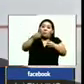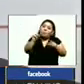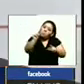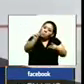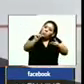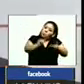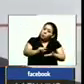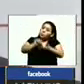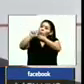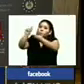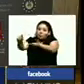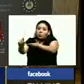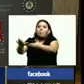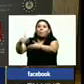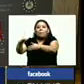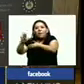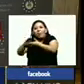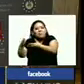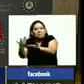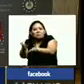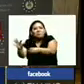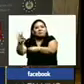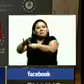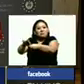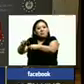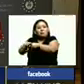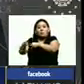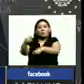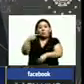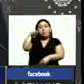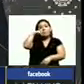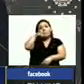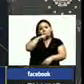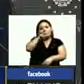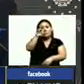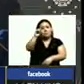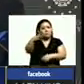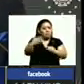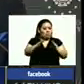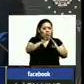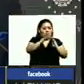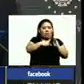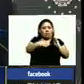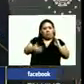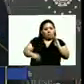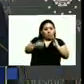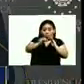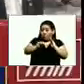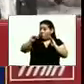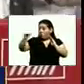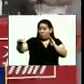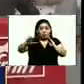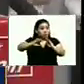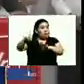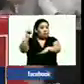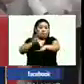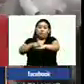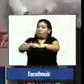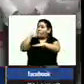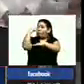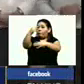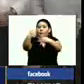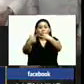concepto de deuda política. El presidente de la República dice que los plazos que ha entregado Casa Presidencial ya están fuera de la ley y que no hay